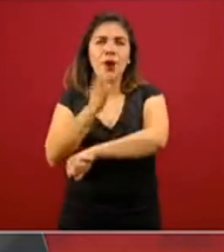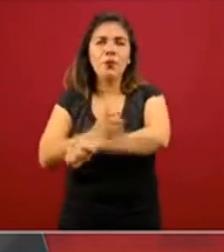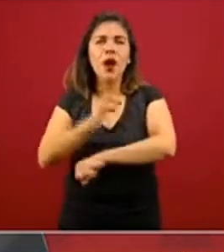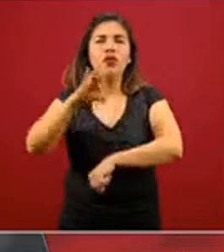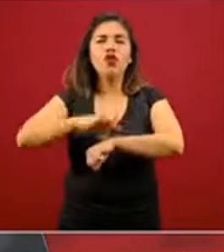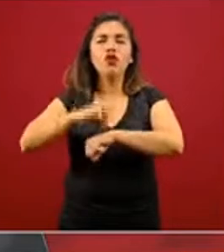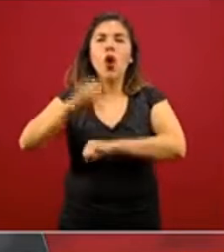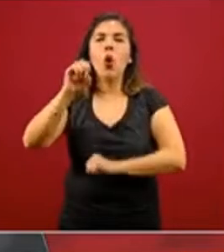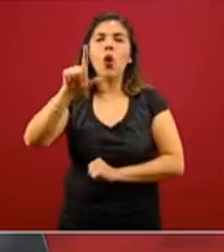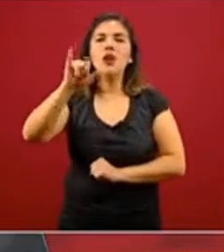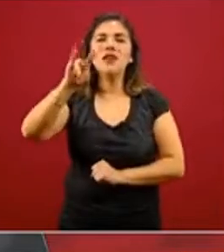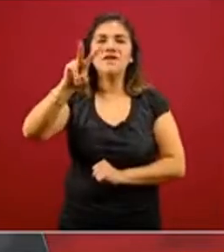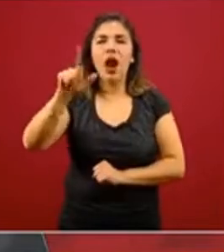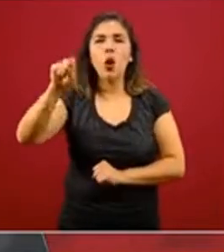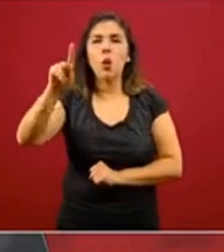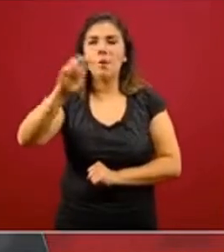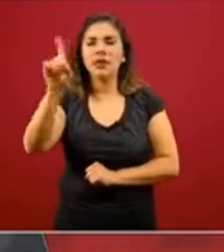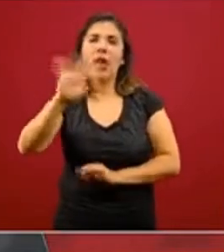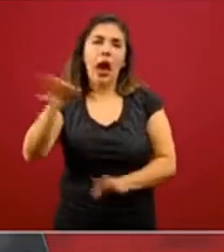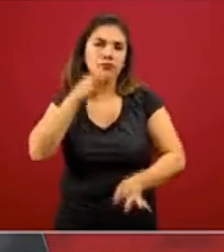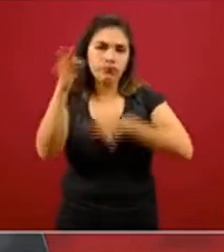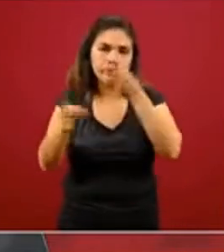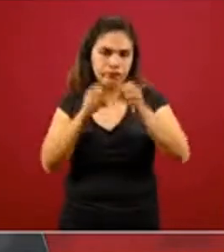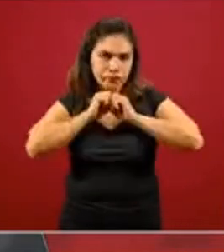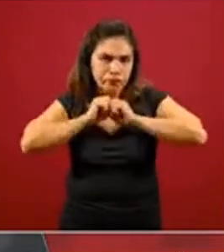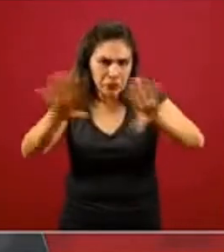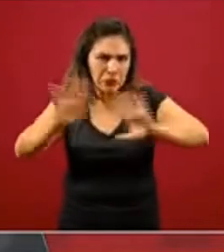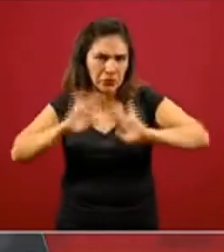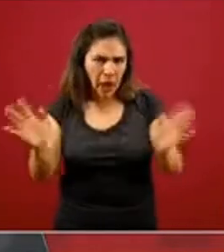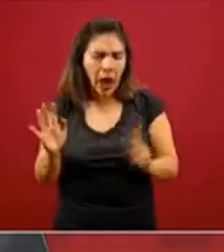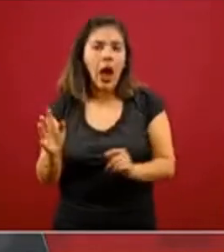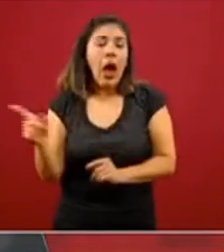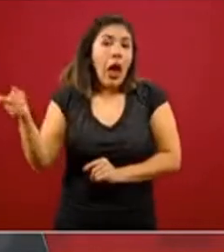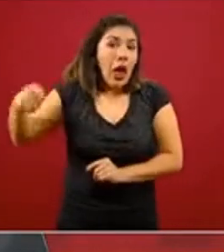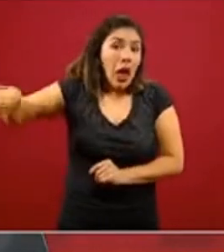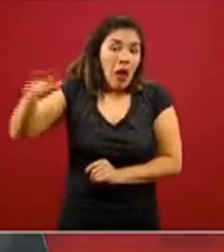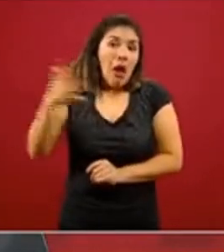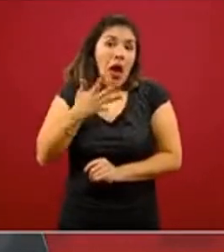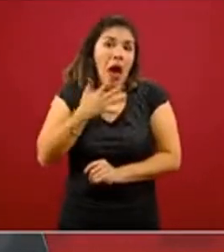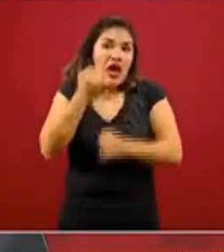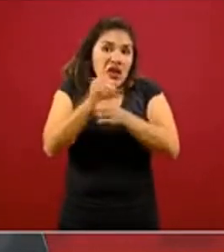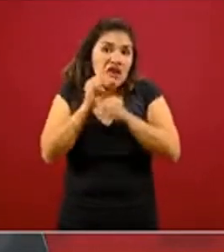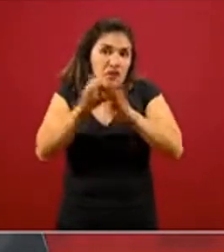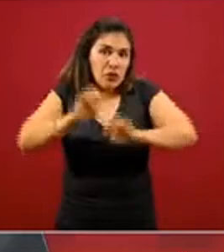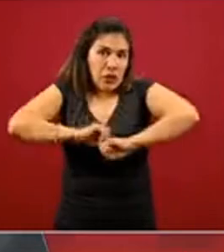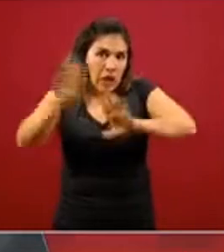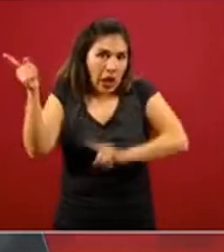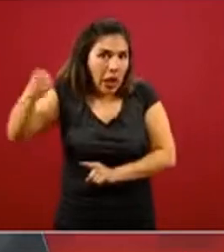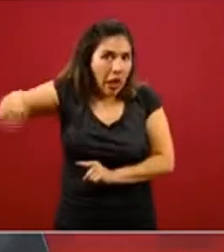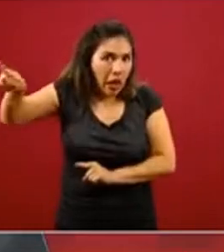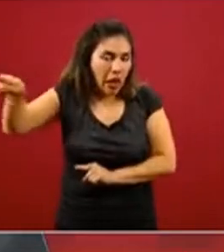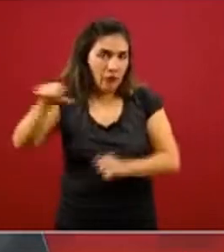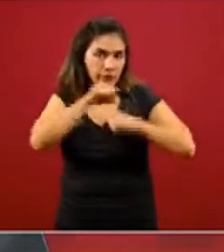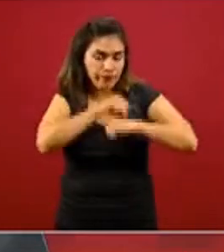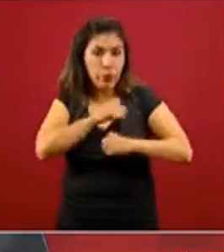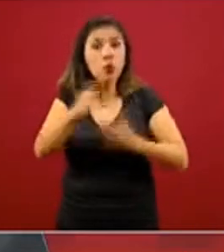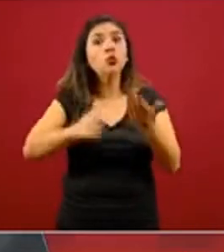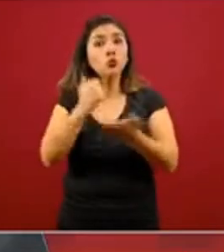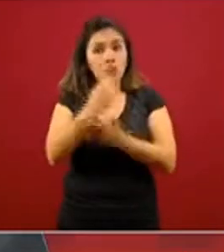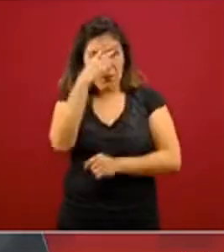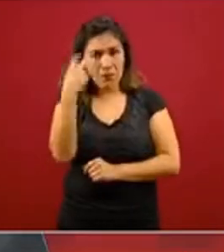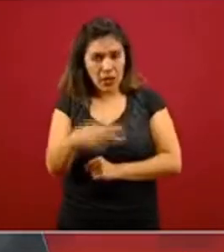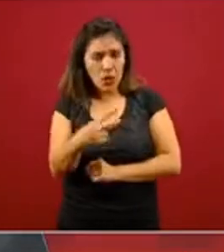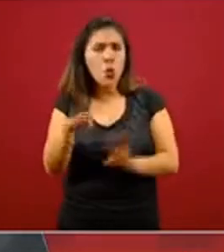doctora Oliva López Arellano, lo había comentado públicamente y ellos tienen los elementos específicos. La Ciudad de México,